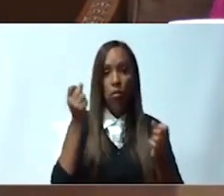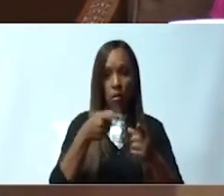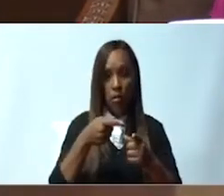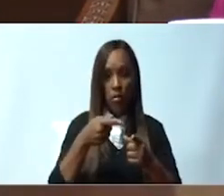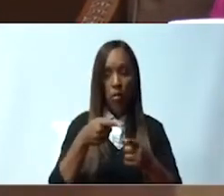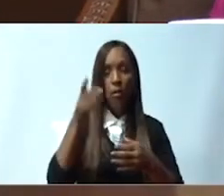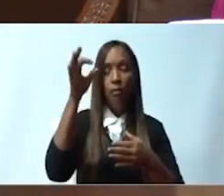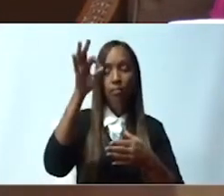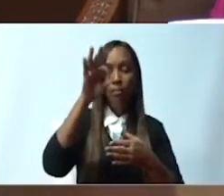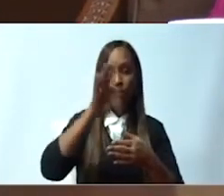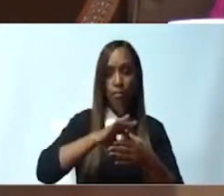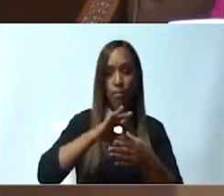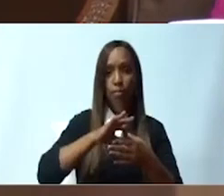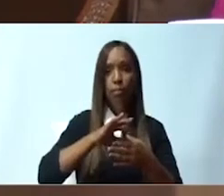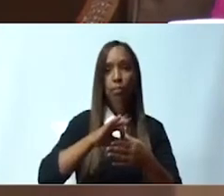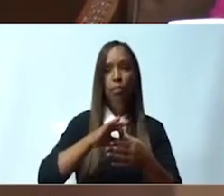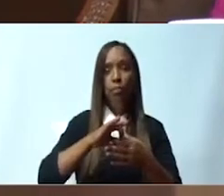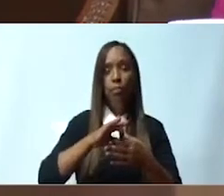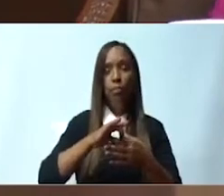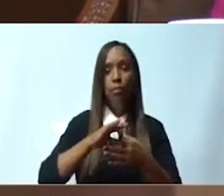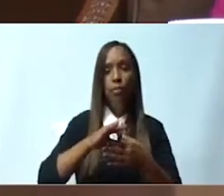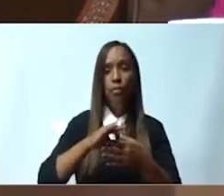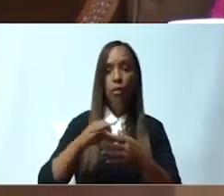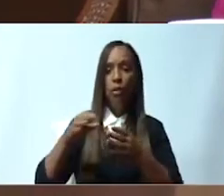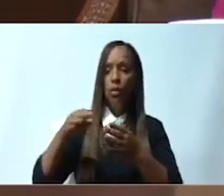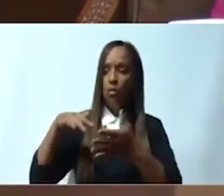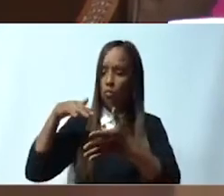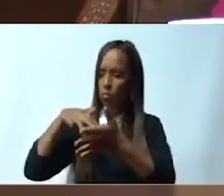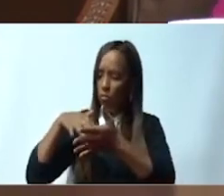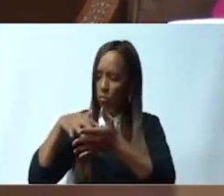su modificación. Estamos votando.